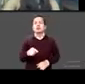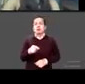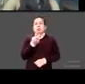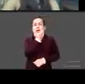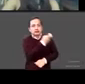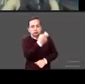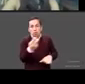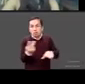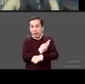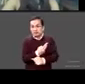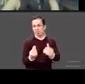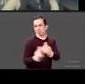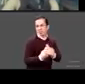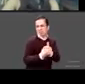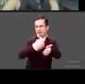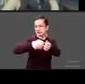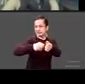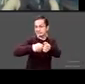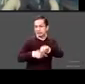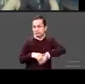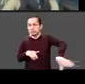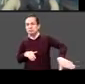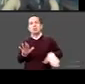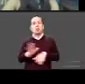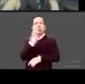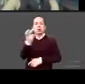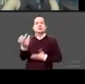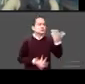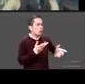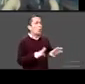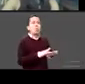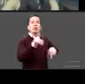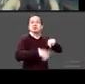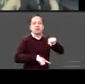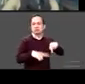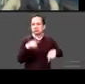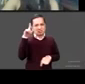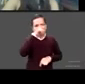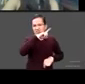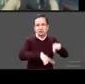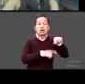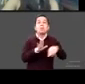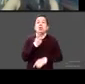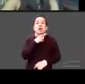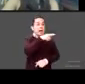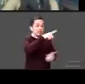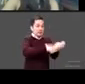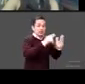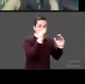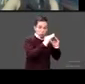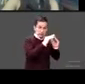es muy, muy, muy, muy difícil saber qué pasa dentro de las casas y que los niños tengan la posibilidad